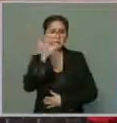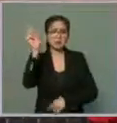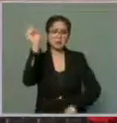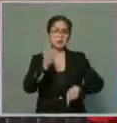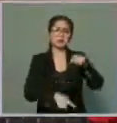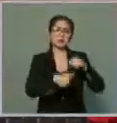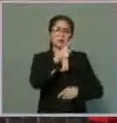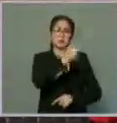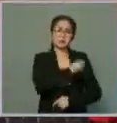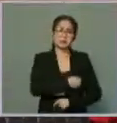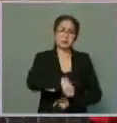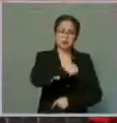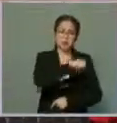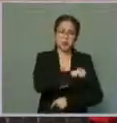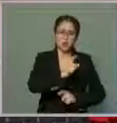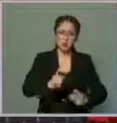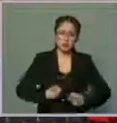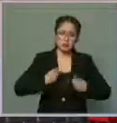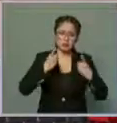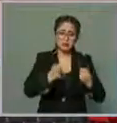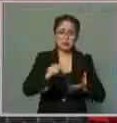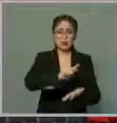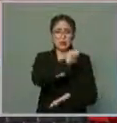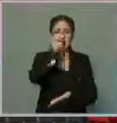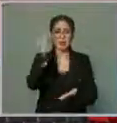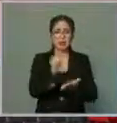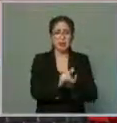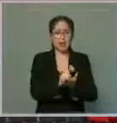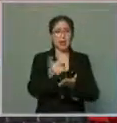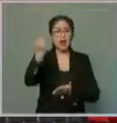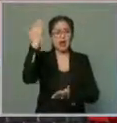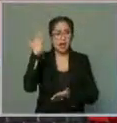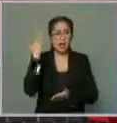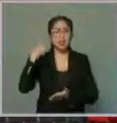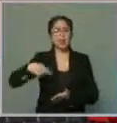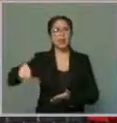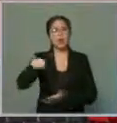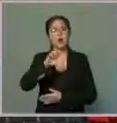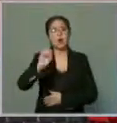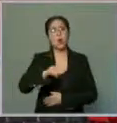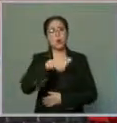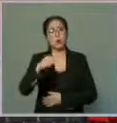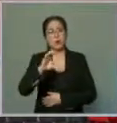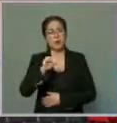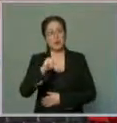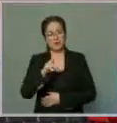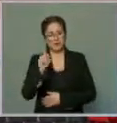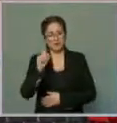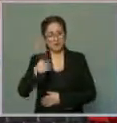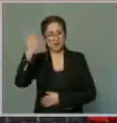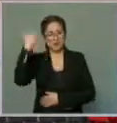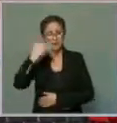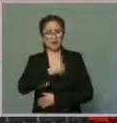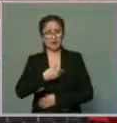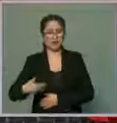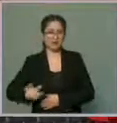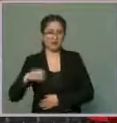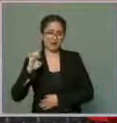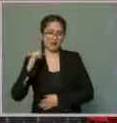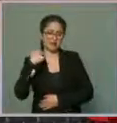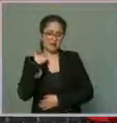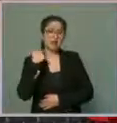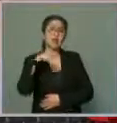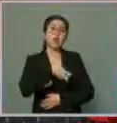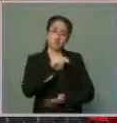este sistema de salud, esta ley, la que daba vida a Obamacare. Aún en el presupuesto actual se mantienen los